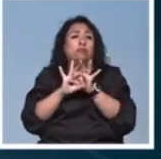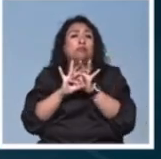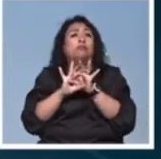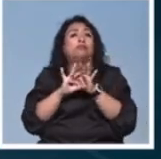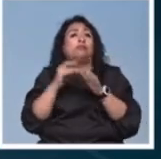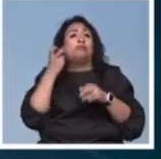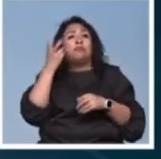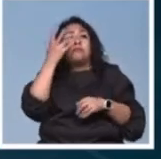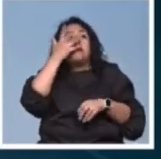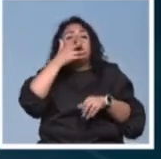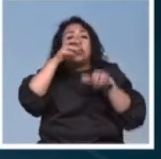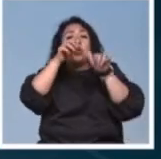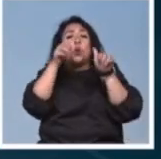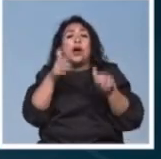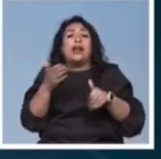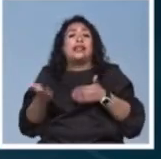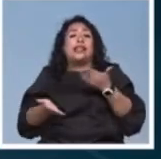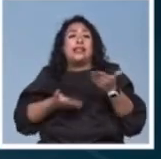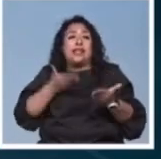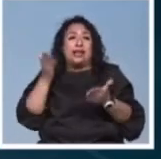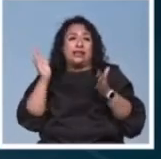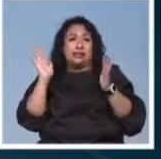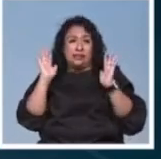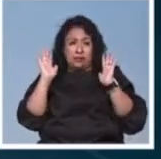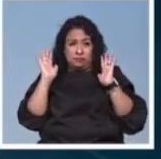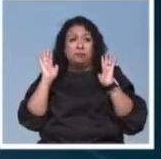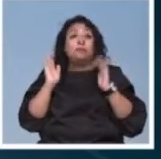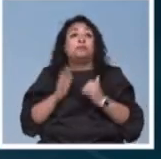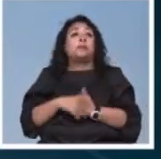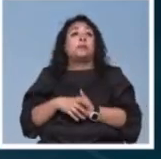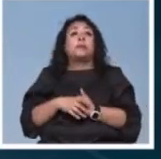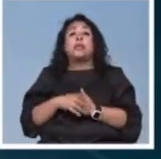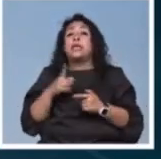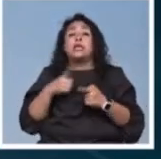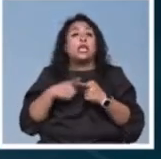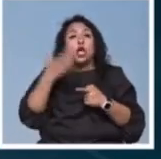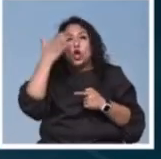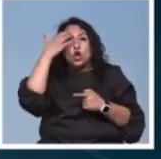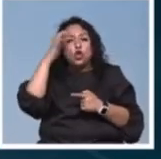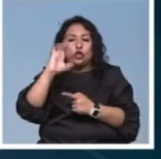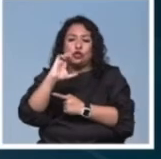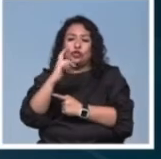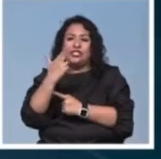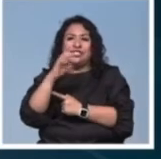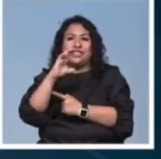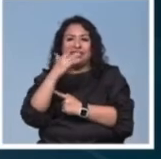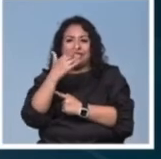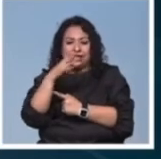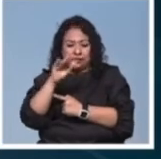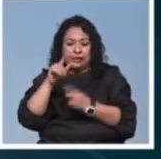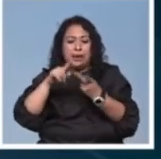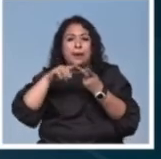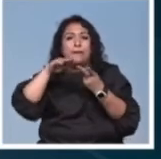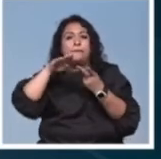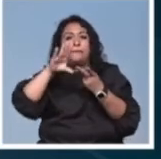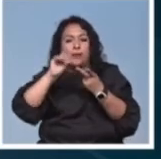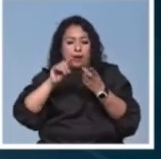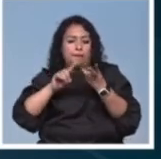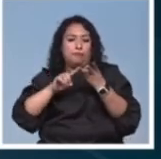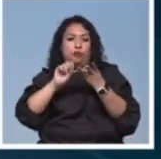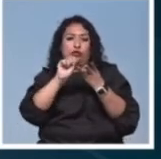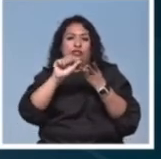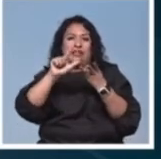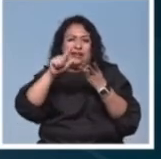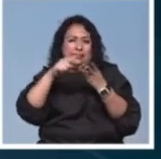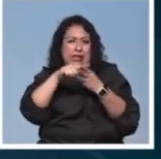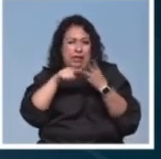en este bello arte que es la danza, ¿no? Entonces, ¿quién no conoce el cha-cha-cha, el mambo, la salsa? Es decir,